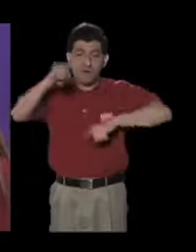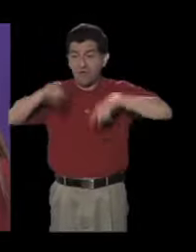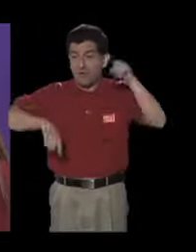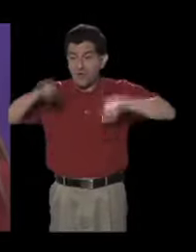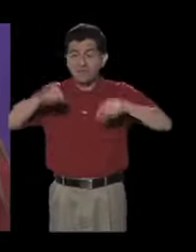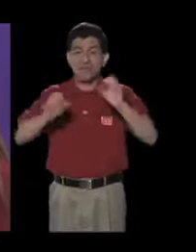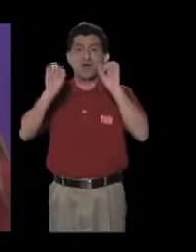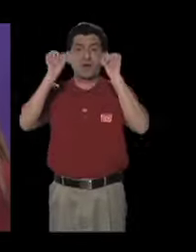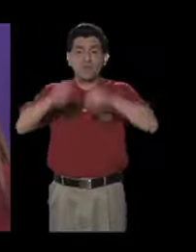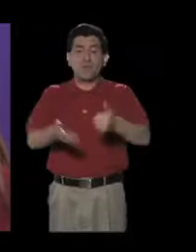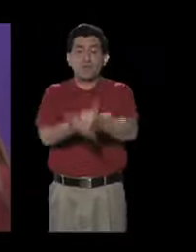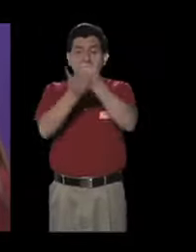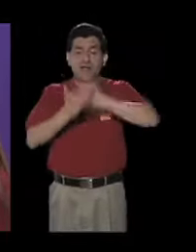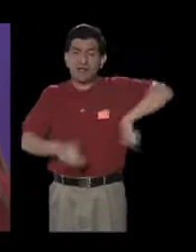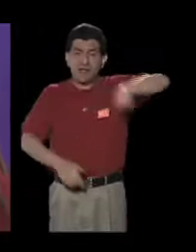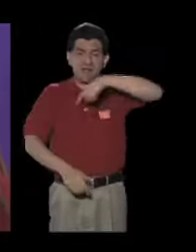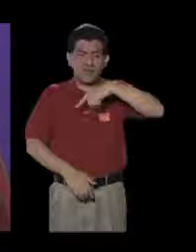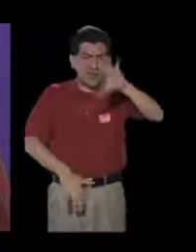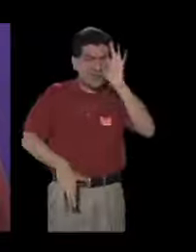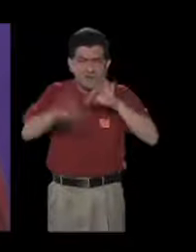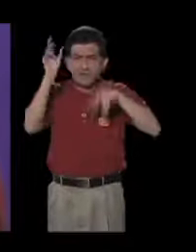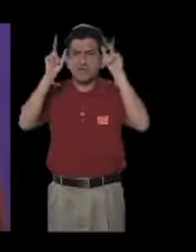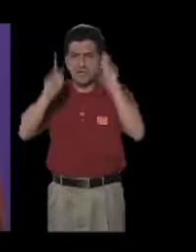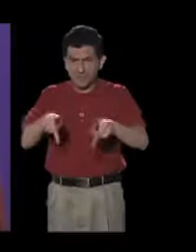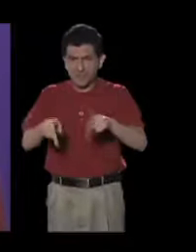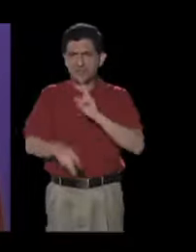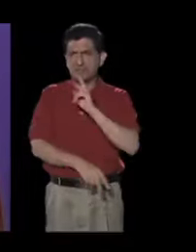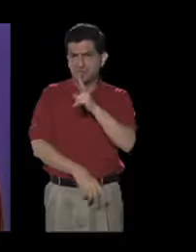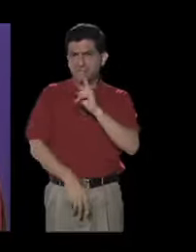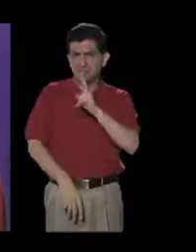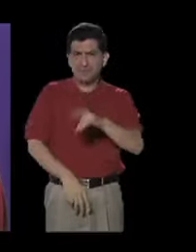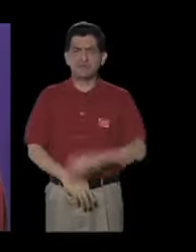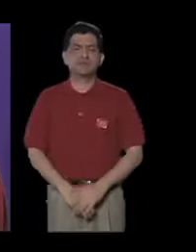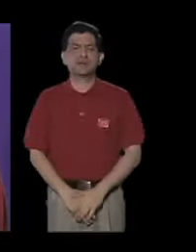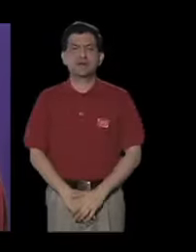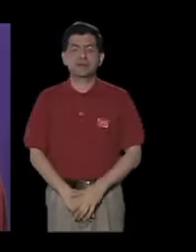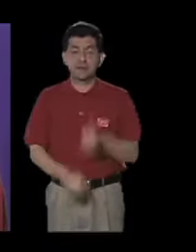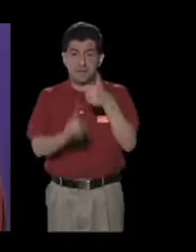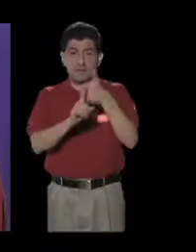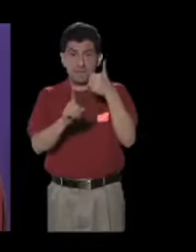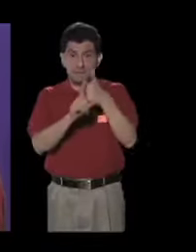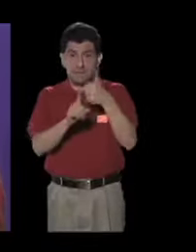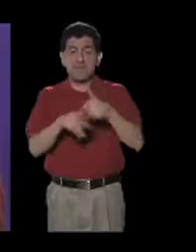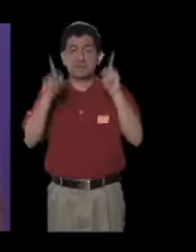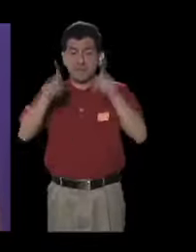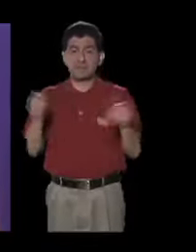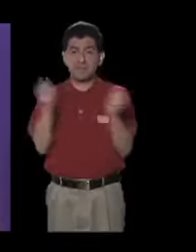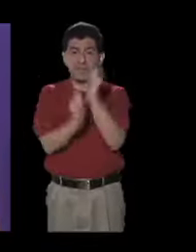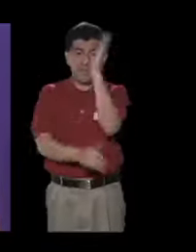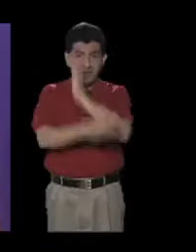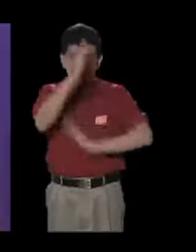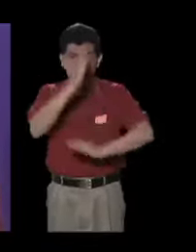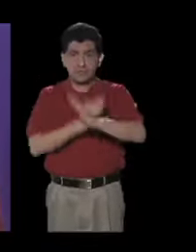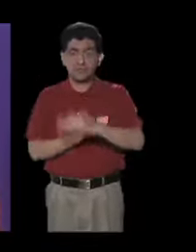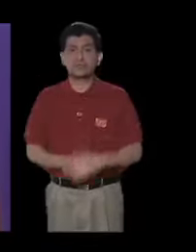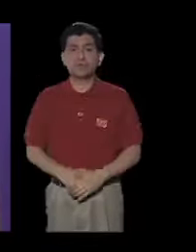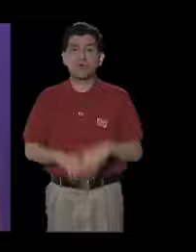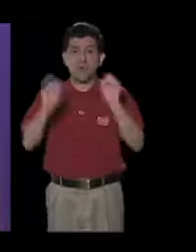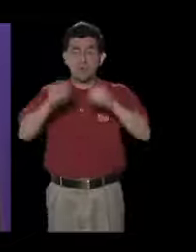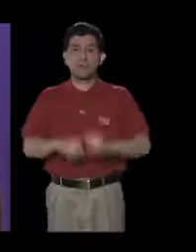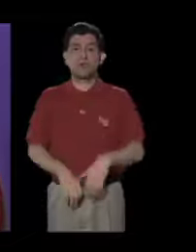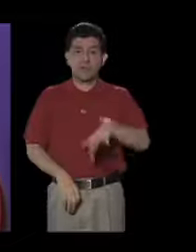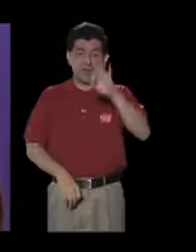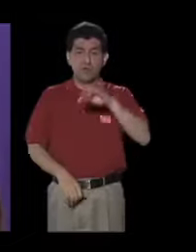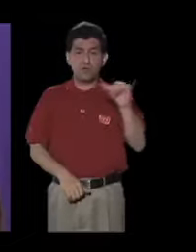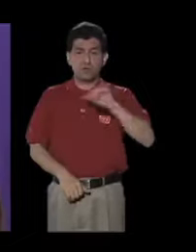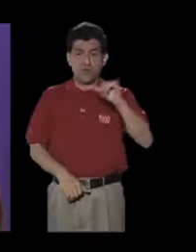¿verdad?, de estadísticas que nos podrían ayudar a localizar a esas personas, ¿verdad?, y que la misma persona con discapacidad pueda encontrar